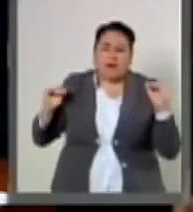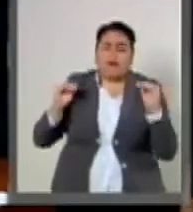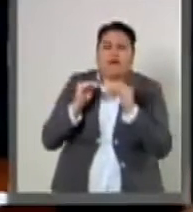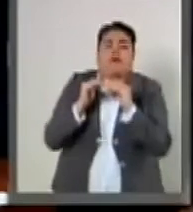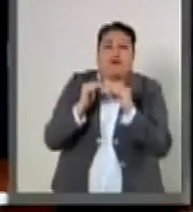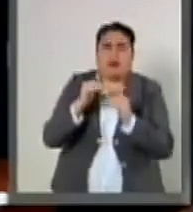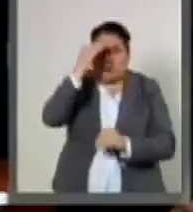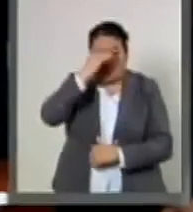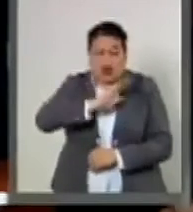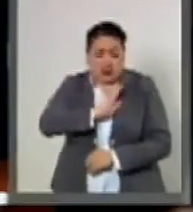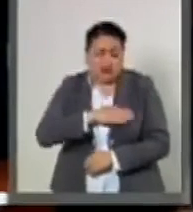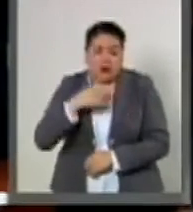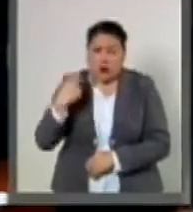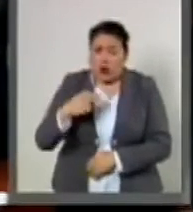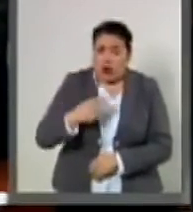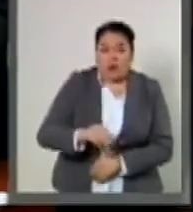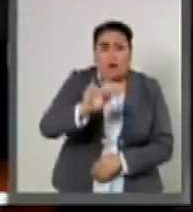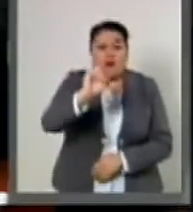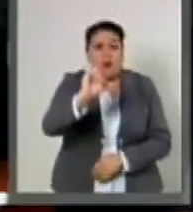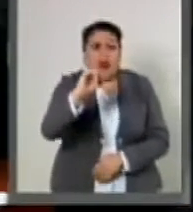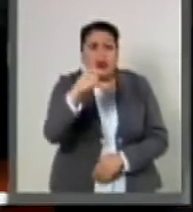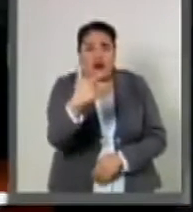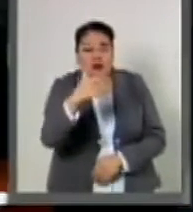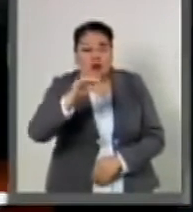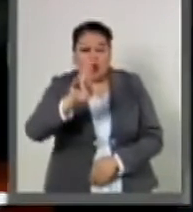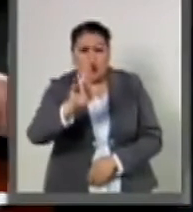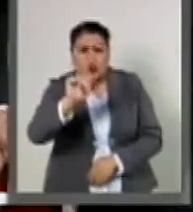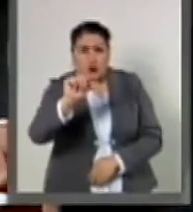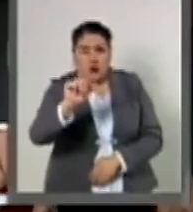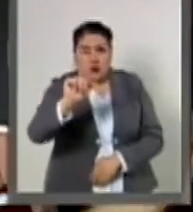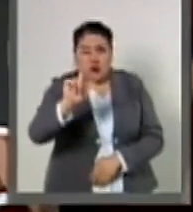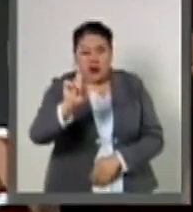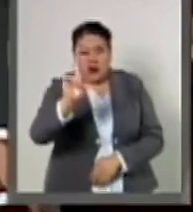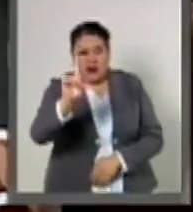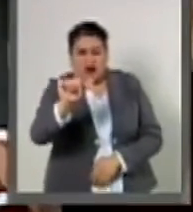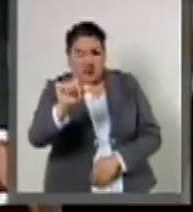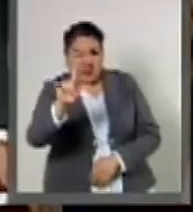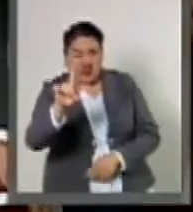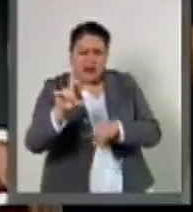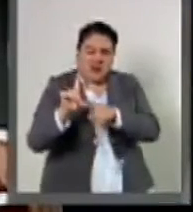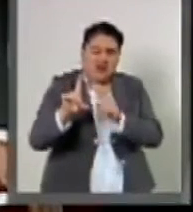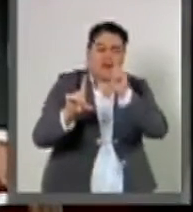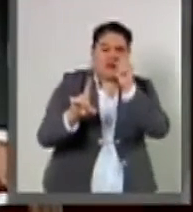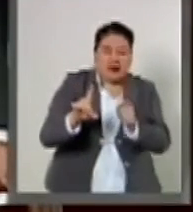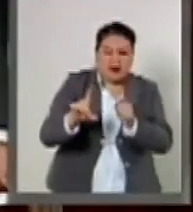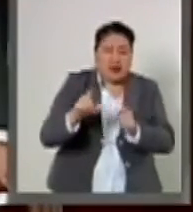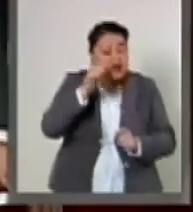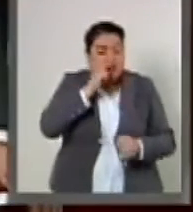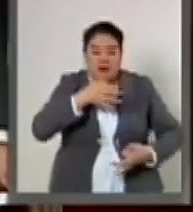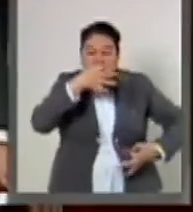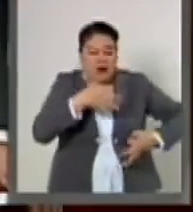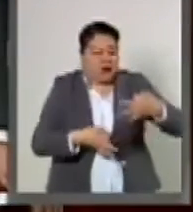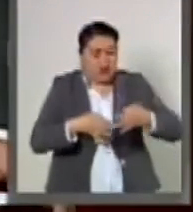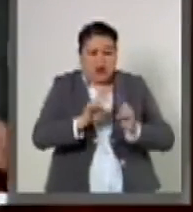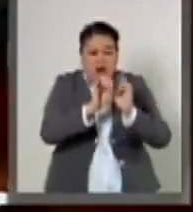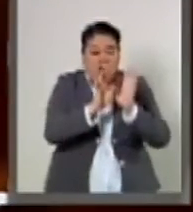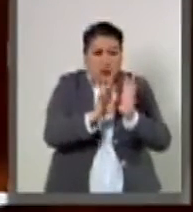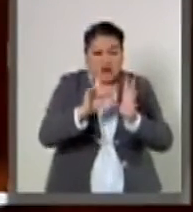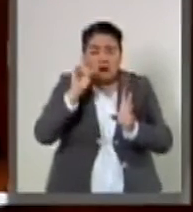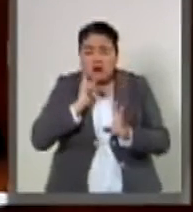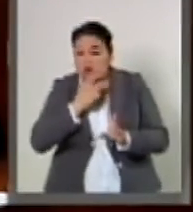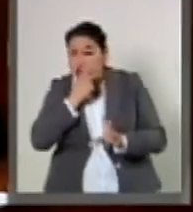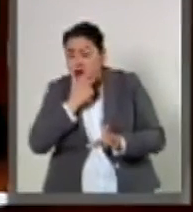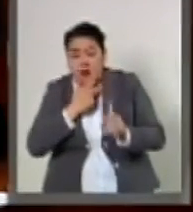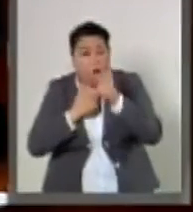idea de igualdad ante la ley es un principio de justicia e implica, ante las mismas circunstancias, las personas